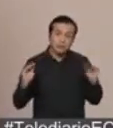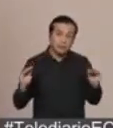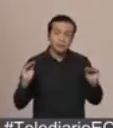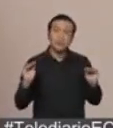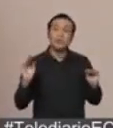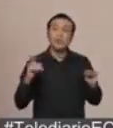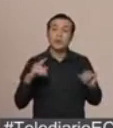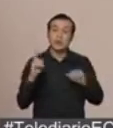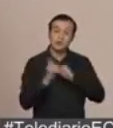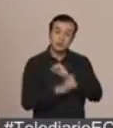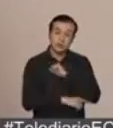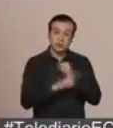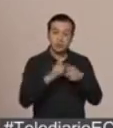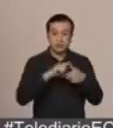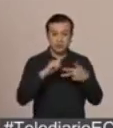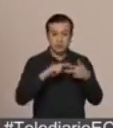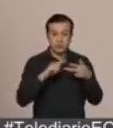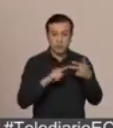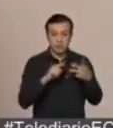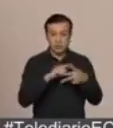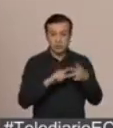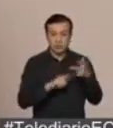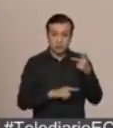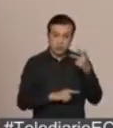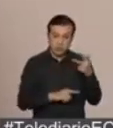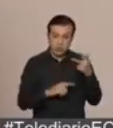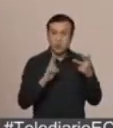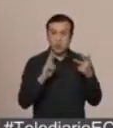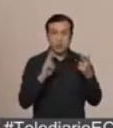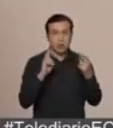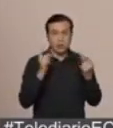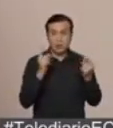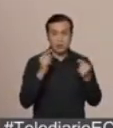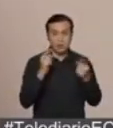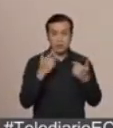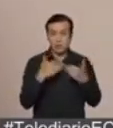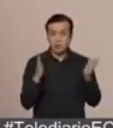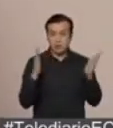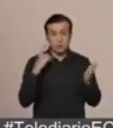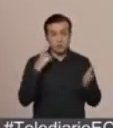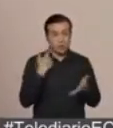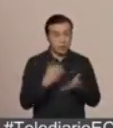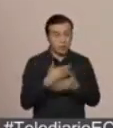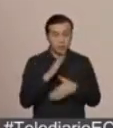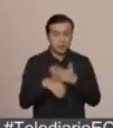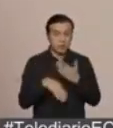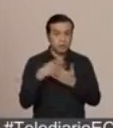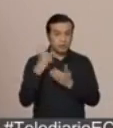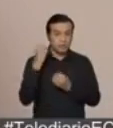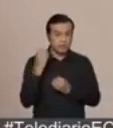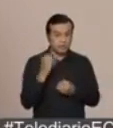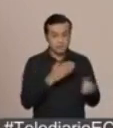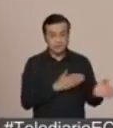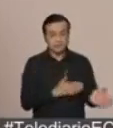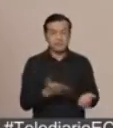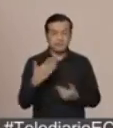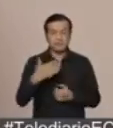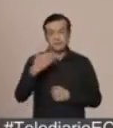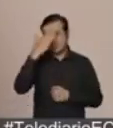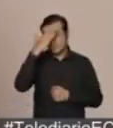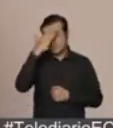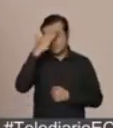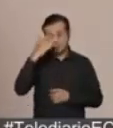la sanción para estas tres establecimientos que buscamos que se levante lo antes posible, comprobando toda esa información que estamos seguros se va